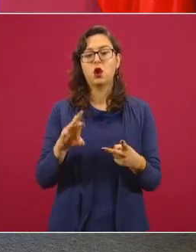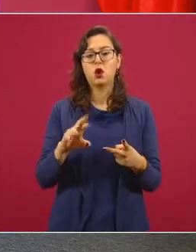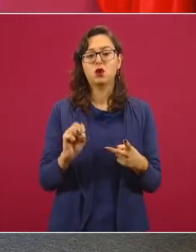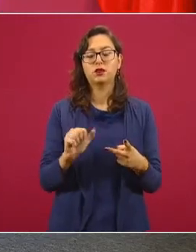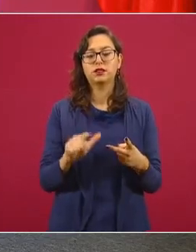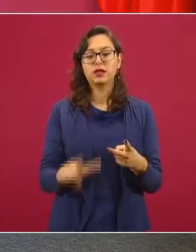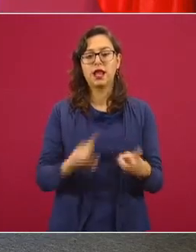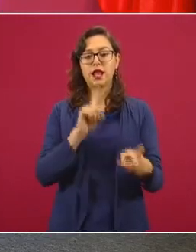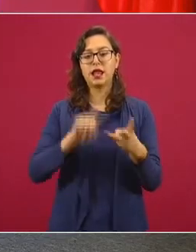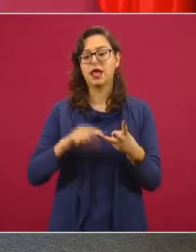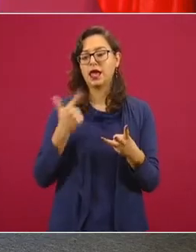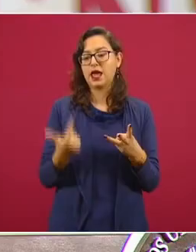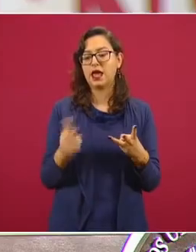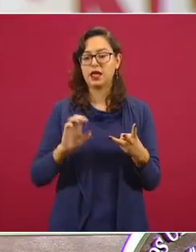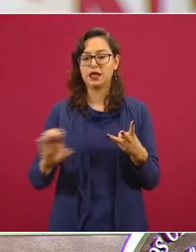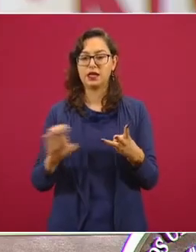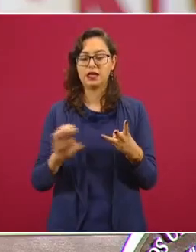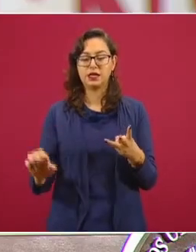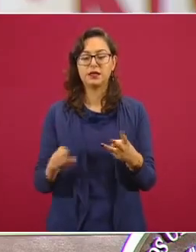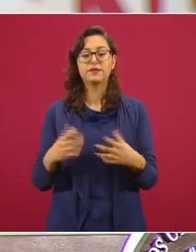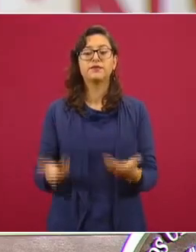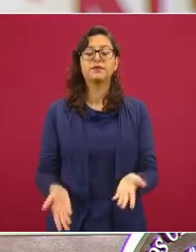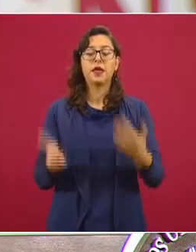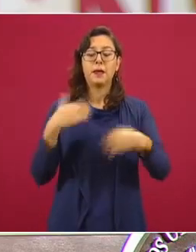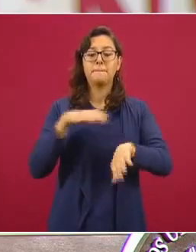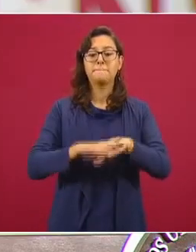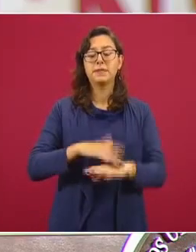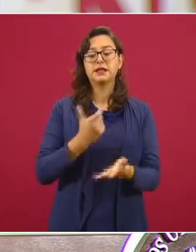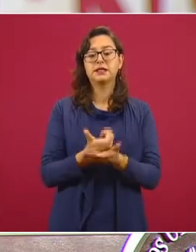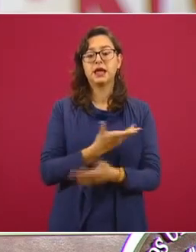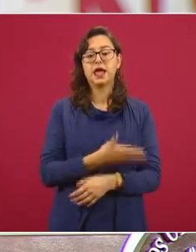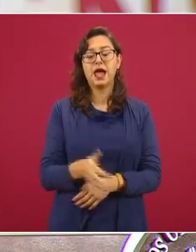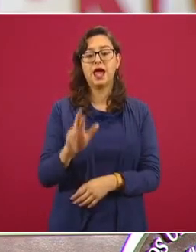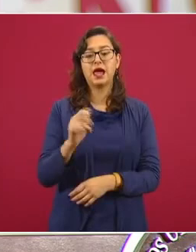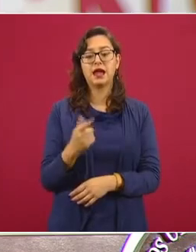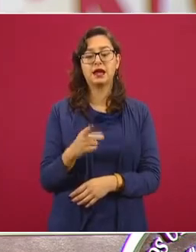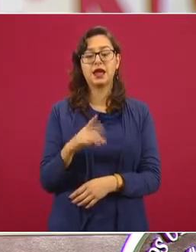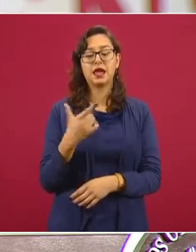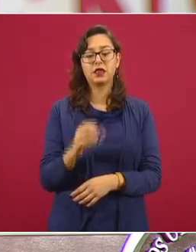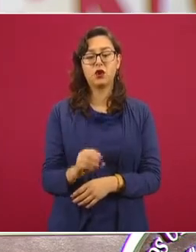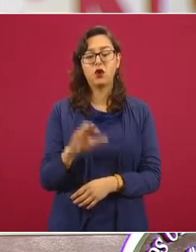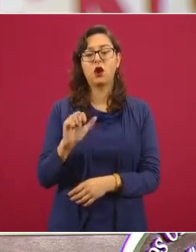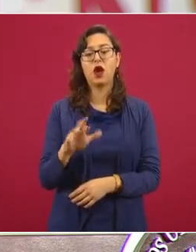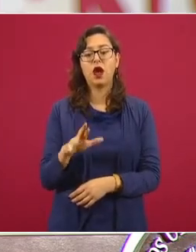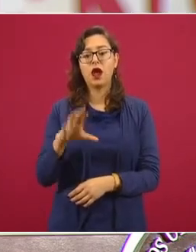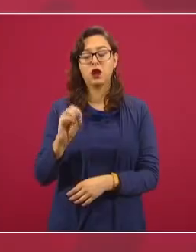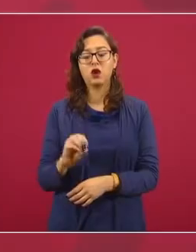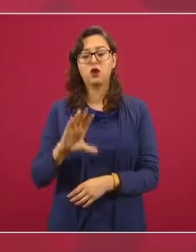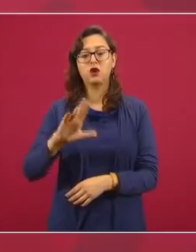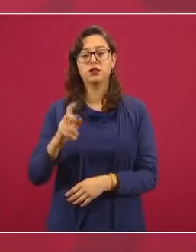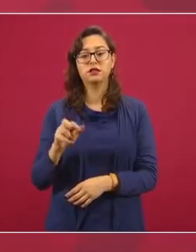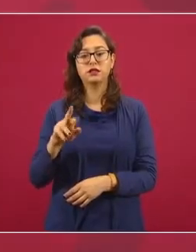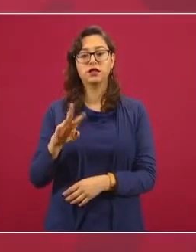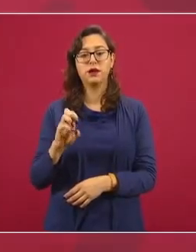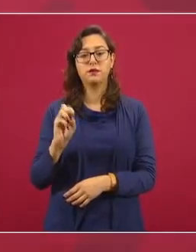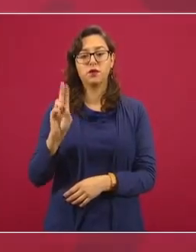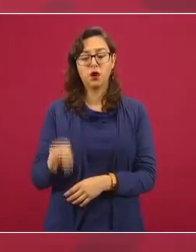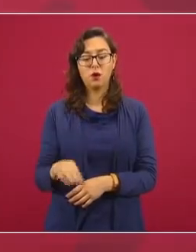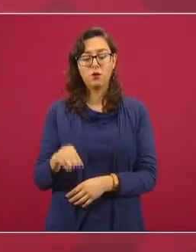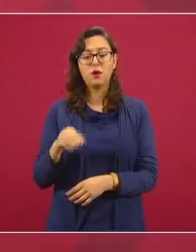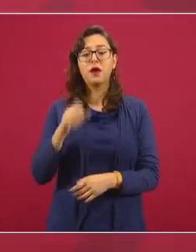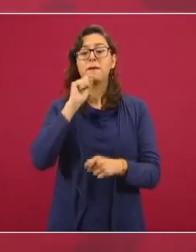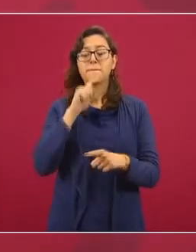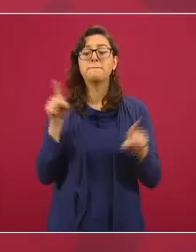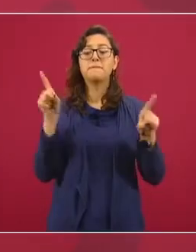económica en esta semana que cerró, y Redco, la más cara, seguida de Arco y Chevron. Si vemos también con corte